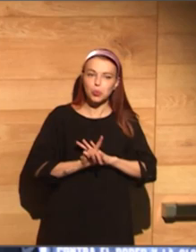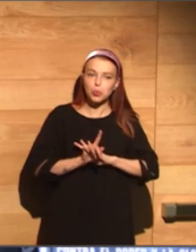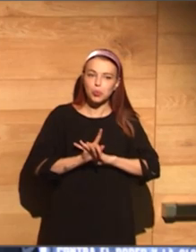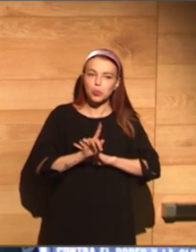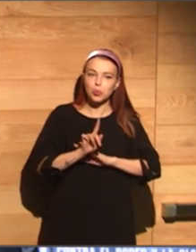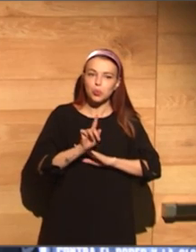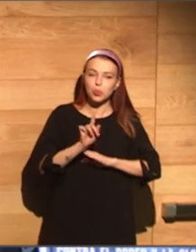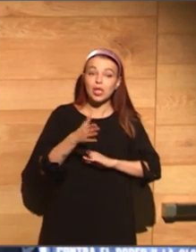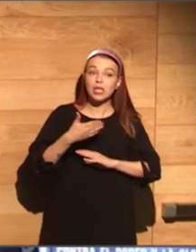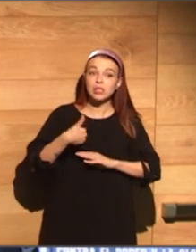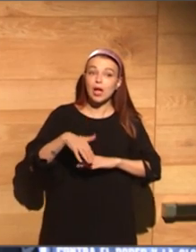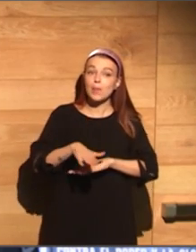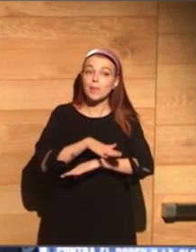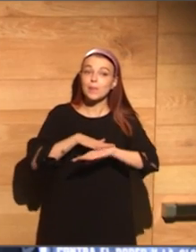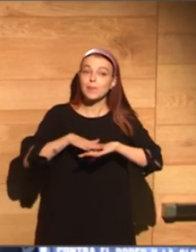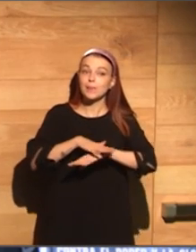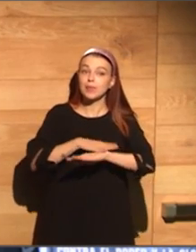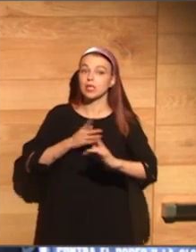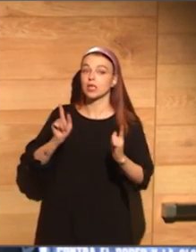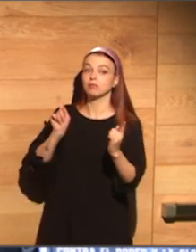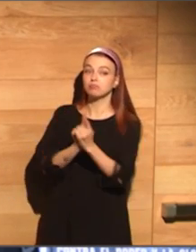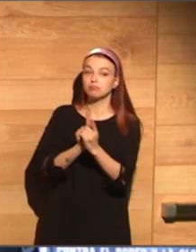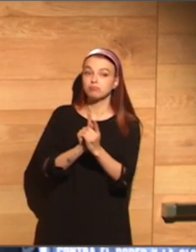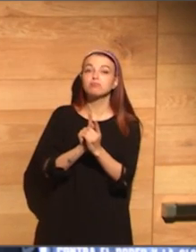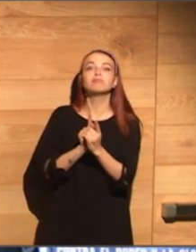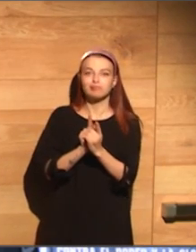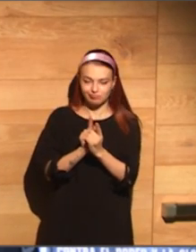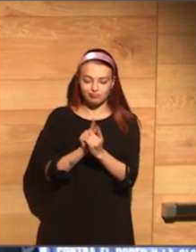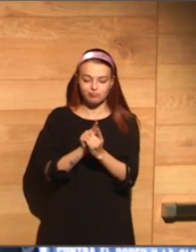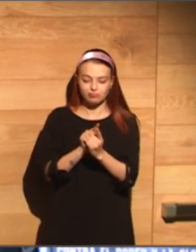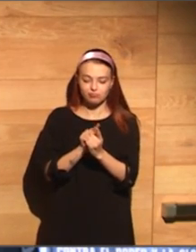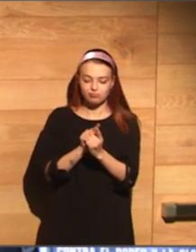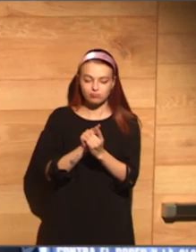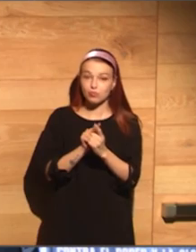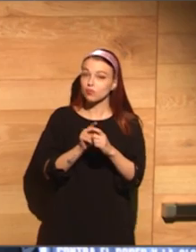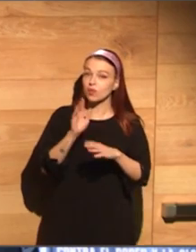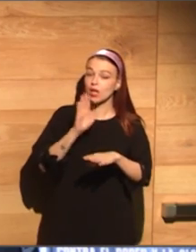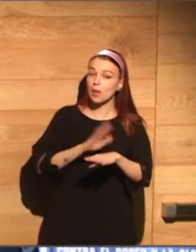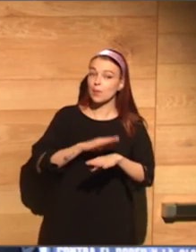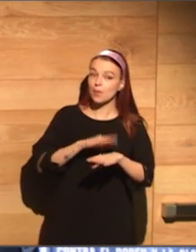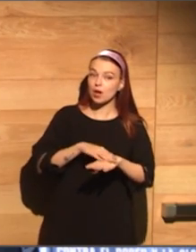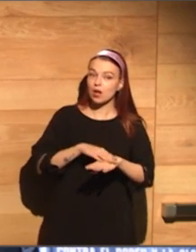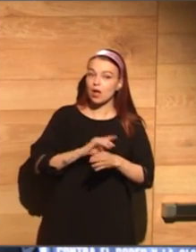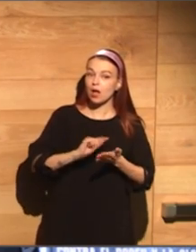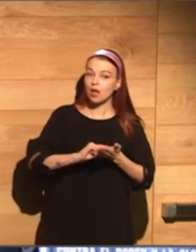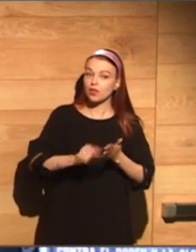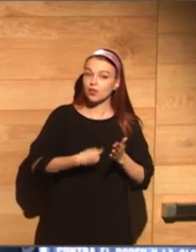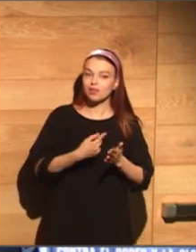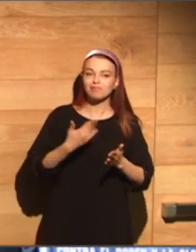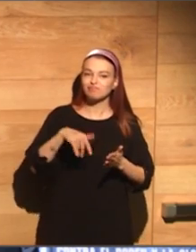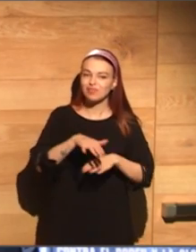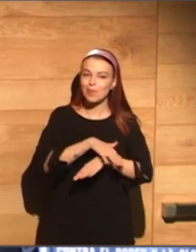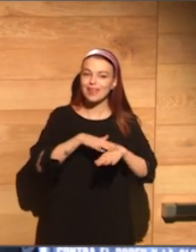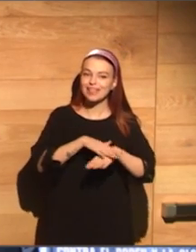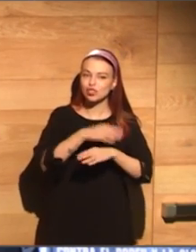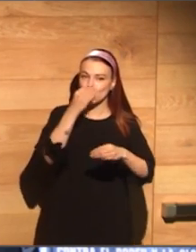llega el ministro y consigue que le firmen donde él considera, pues se sustituye al ministro y se queda sin nada.